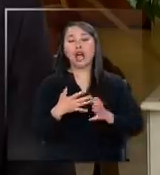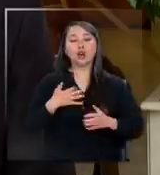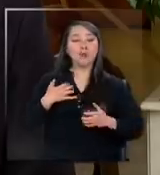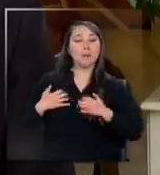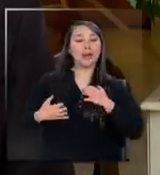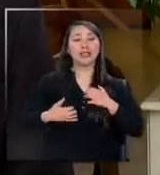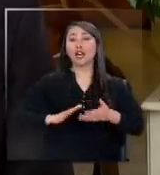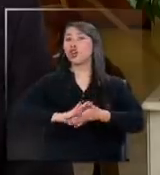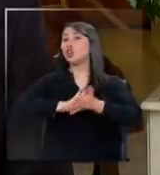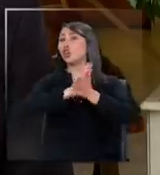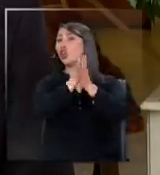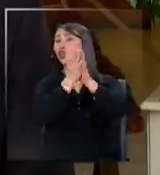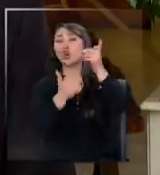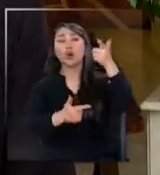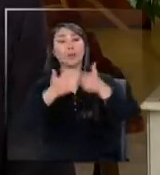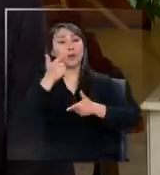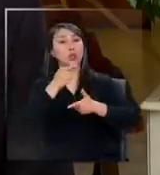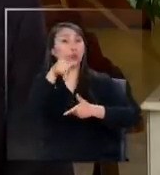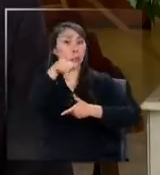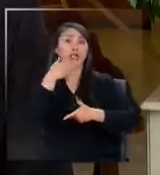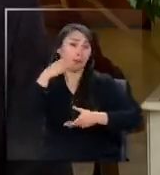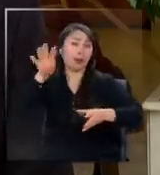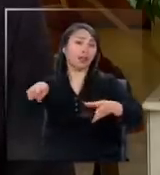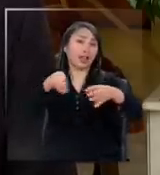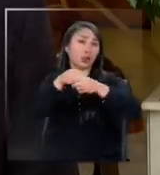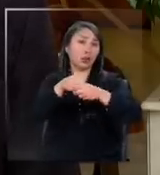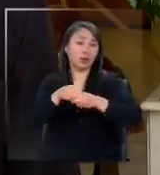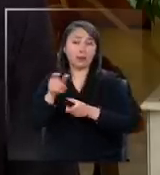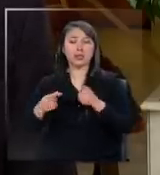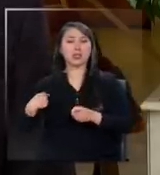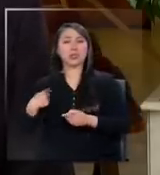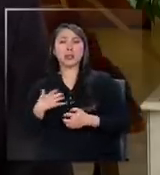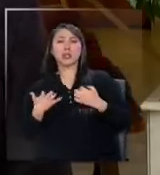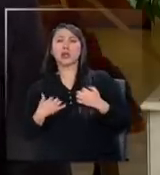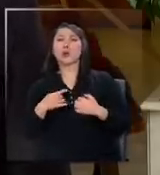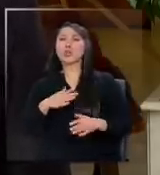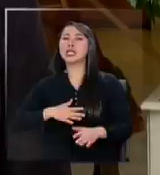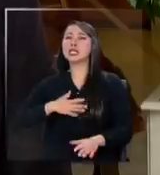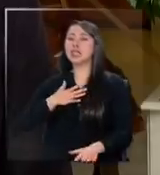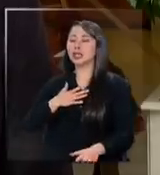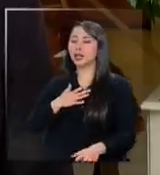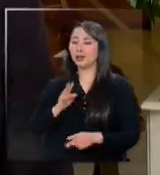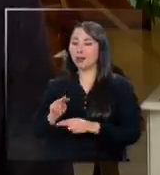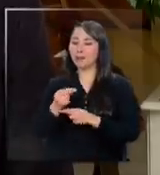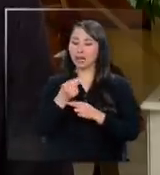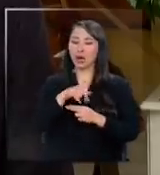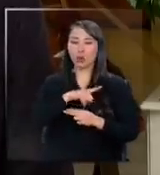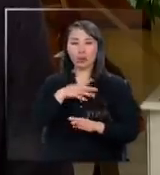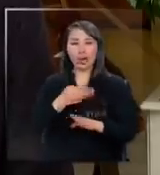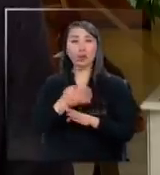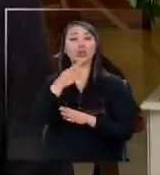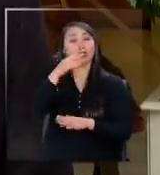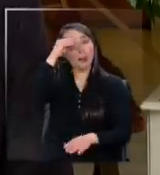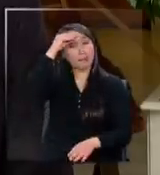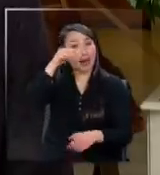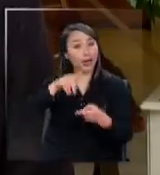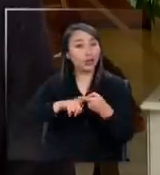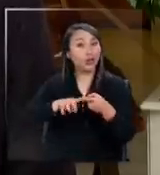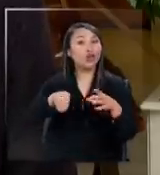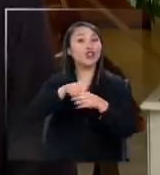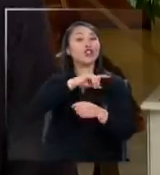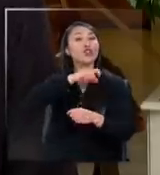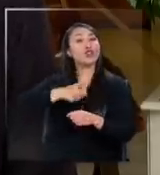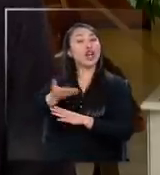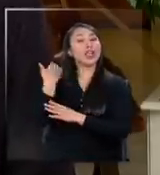la clase política, usted ciertamente incluido. Hay un mea culpa, usted fue parte de los gobiernos anteriores, usted fue embajador, usted fue parte